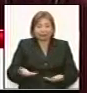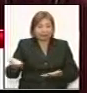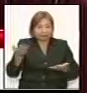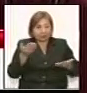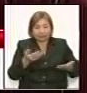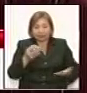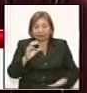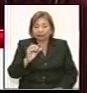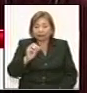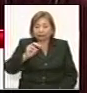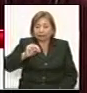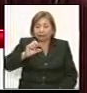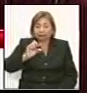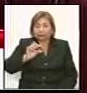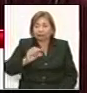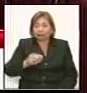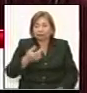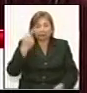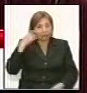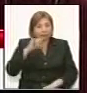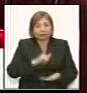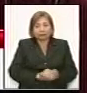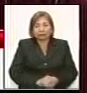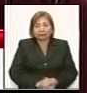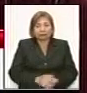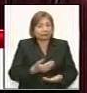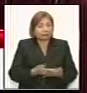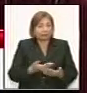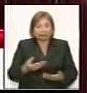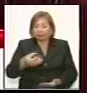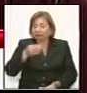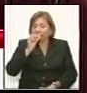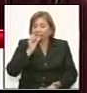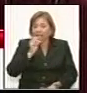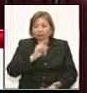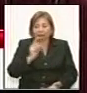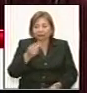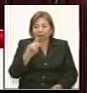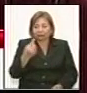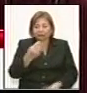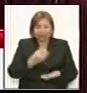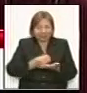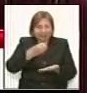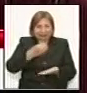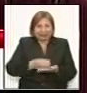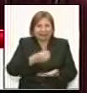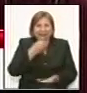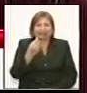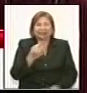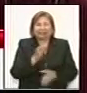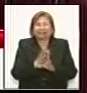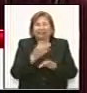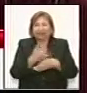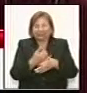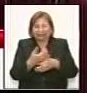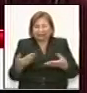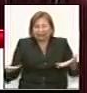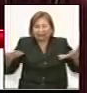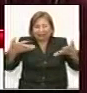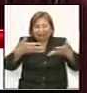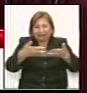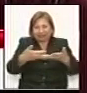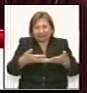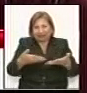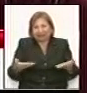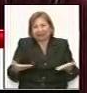ONGs. Lo digo para que todo el mundo sepa que no va a ser sin más un cóctel, no va a ser solo copa, sino que es una fórmula también de encuentro, ¿no?, en